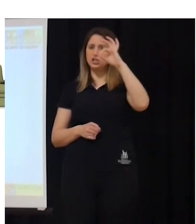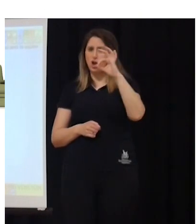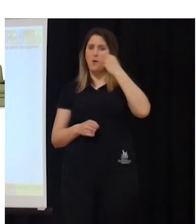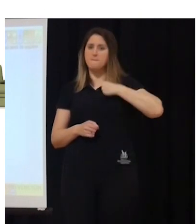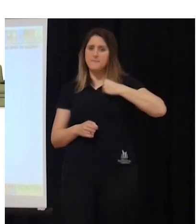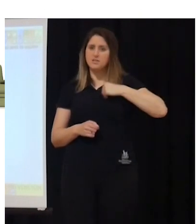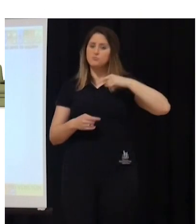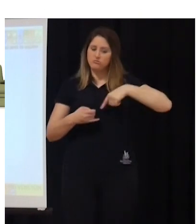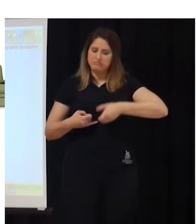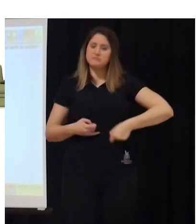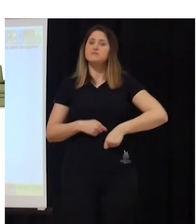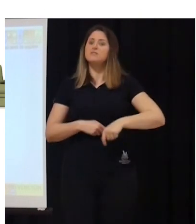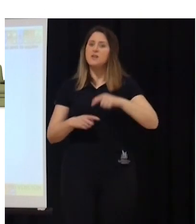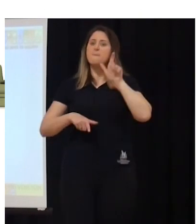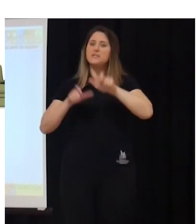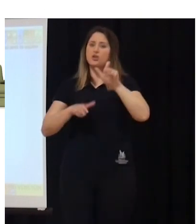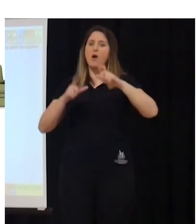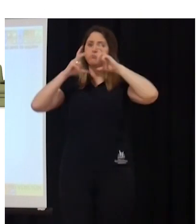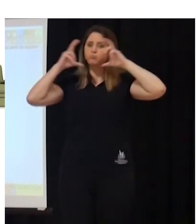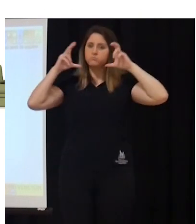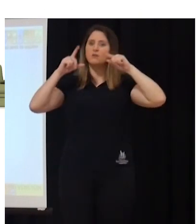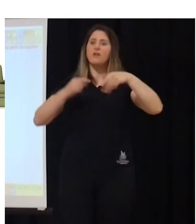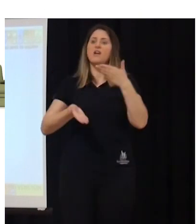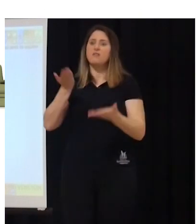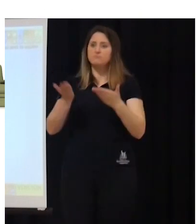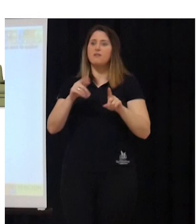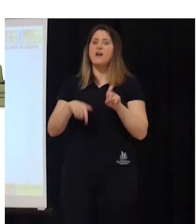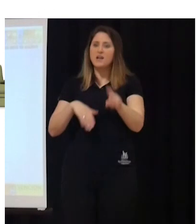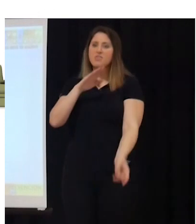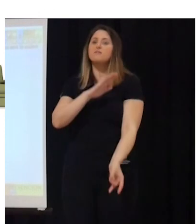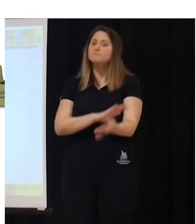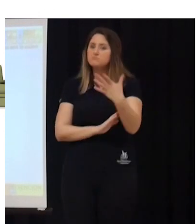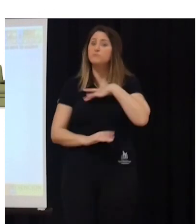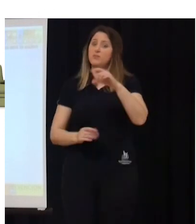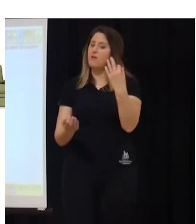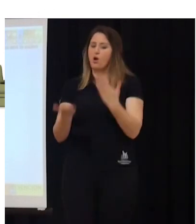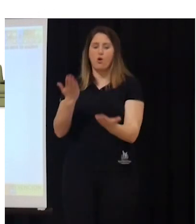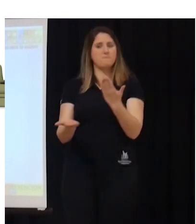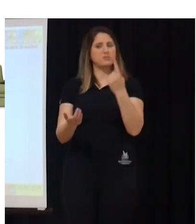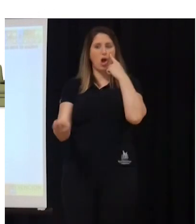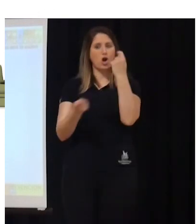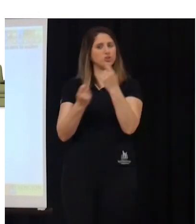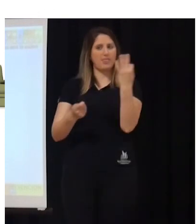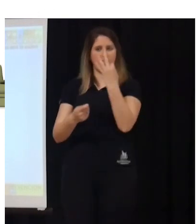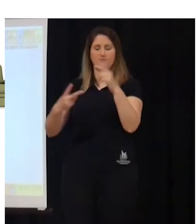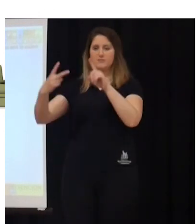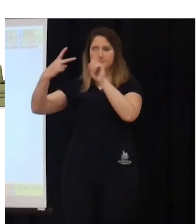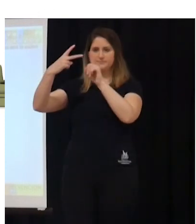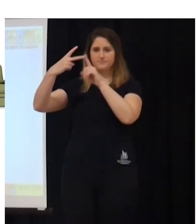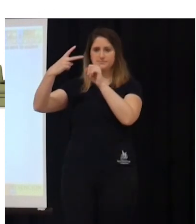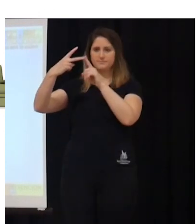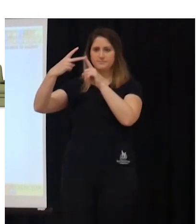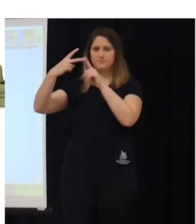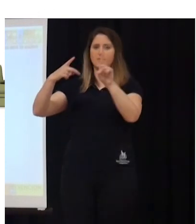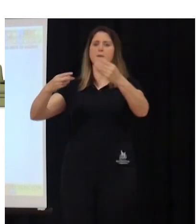aumentada su incidencia en población obesa. Por lo tanto, controlen el peso. En segundo lugar,